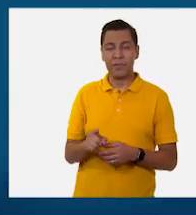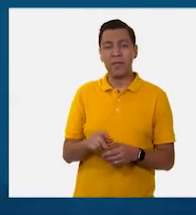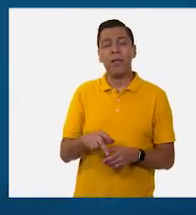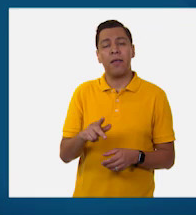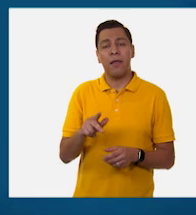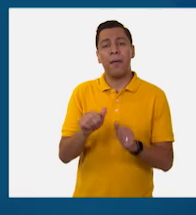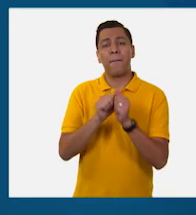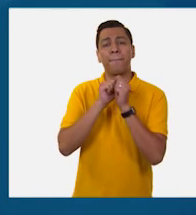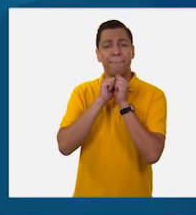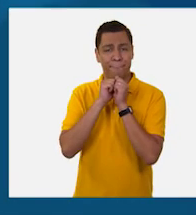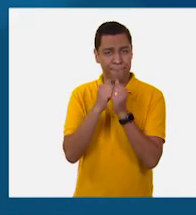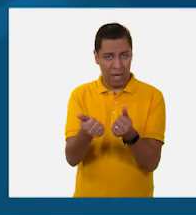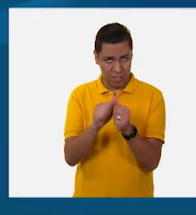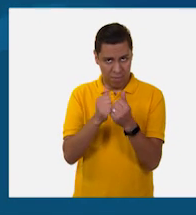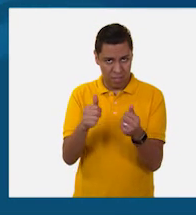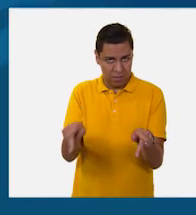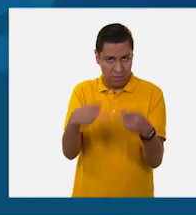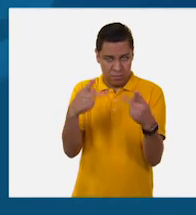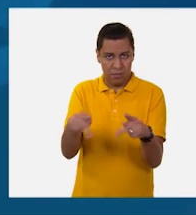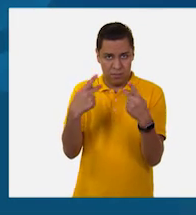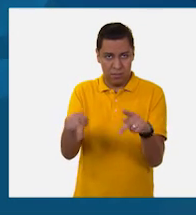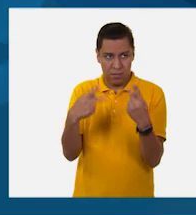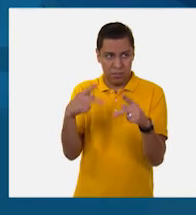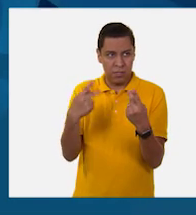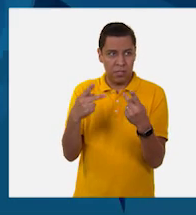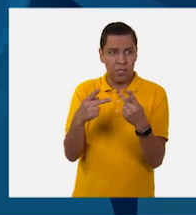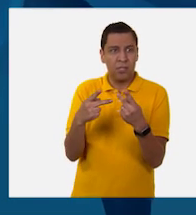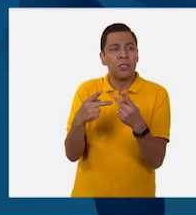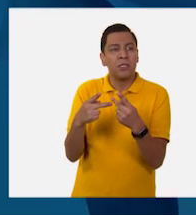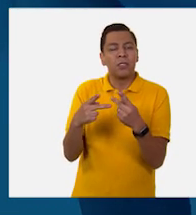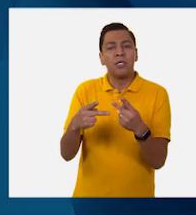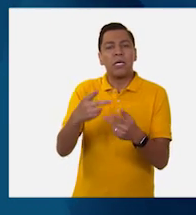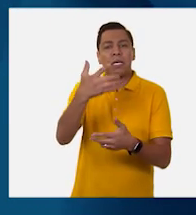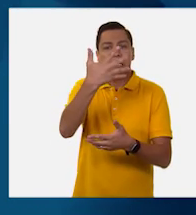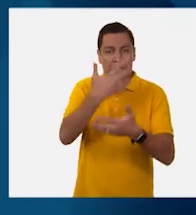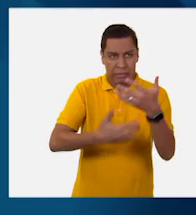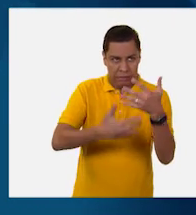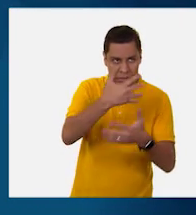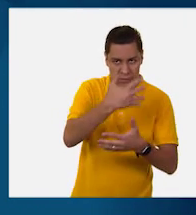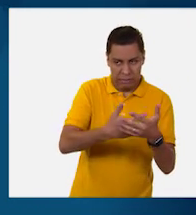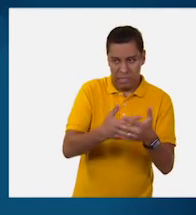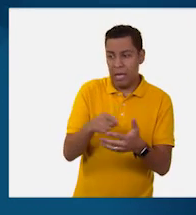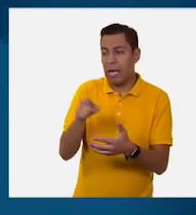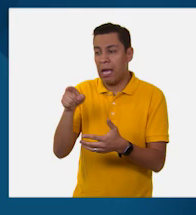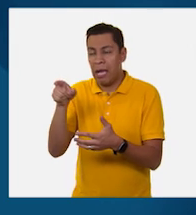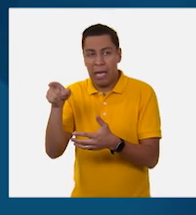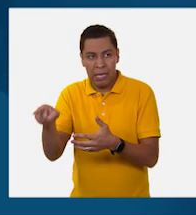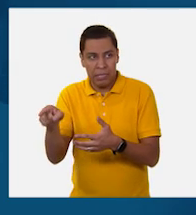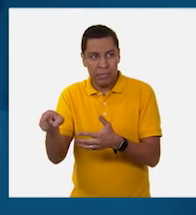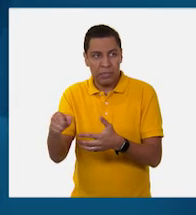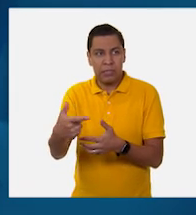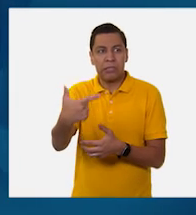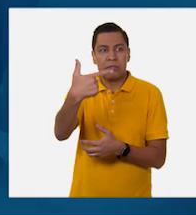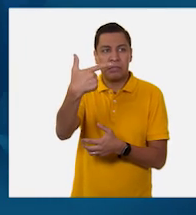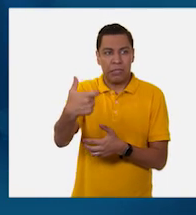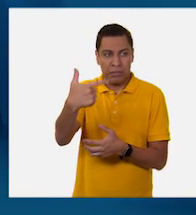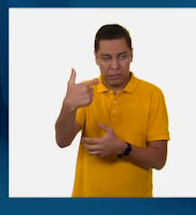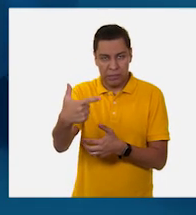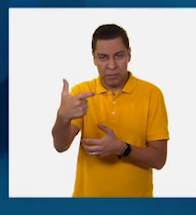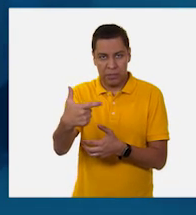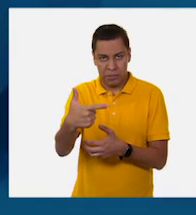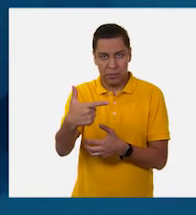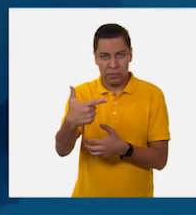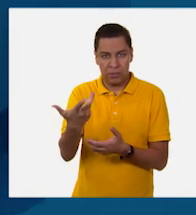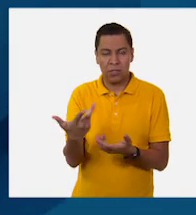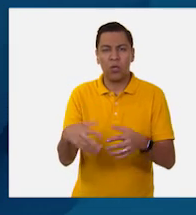panadería dan 7 panes por 15 pesos y en otra panadería dan 4 panes por 7 pesos. ¿Dónde conviene comprar el